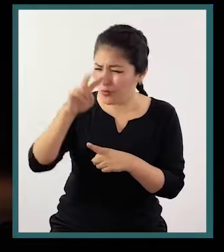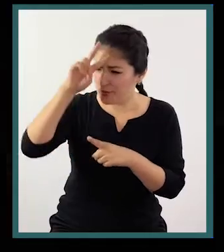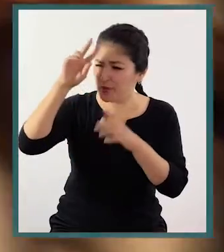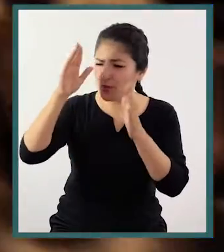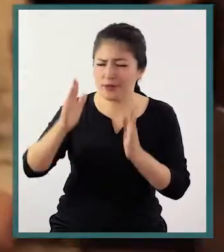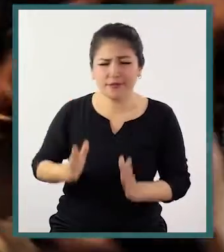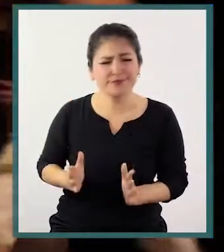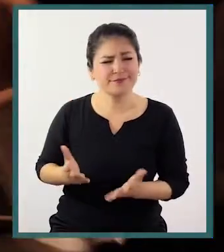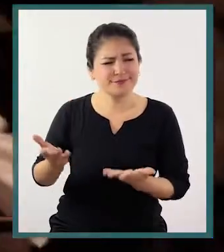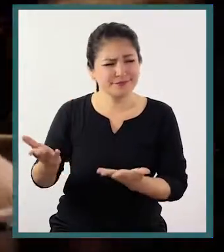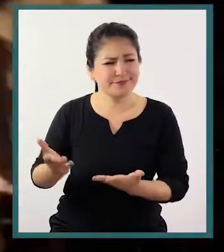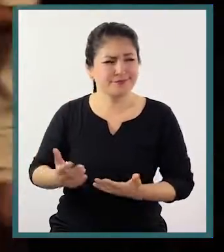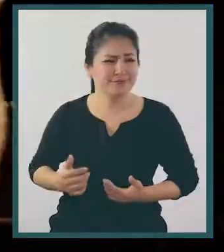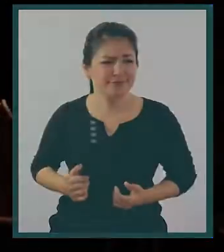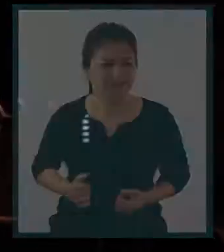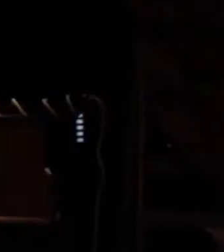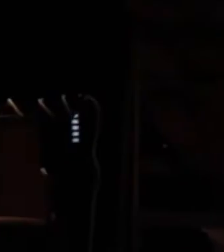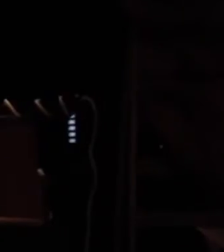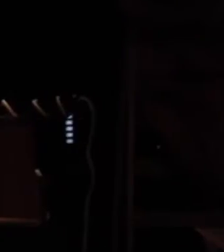afroperuana.